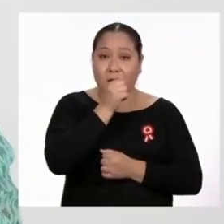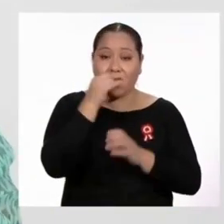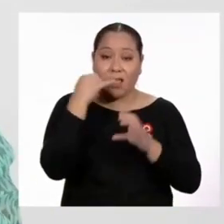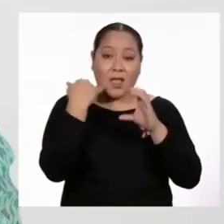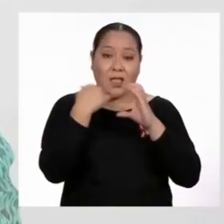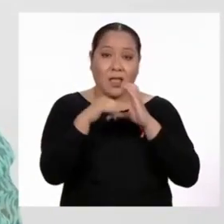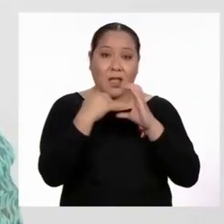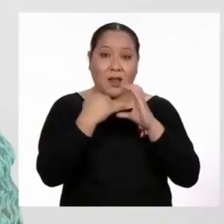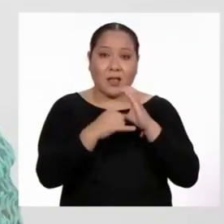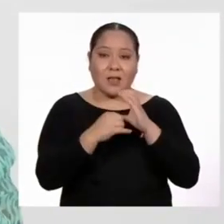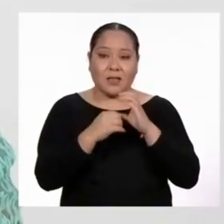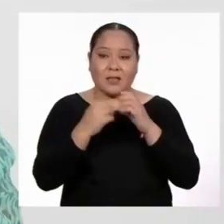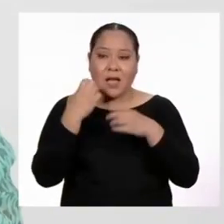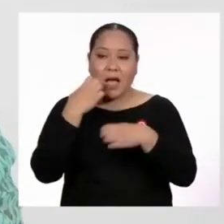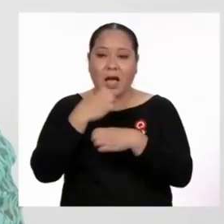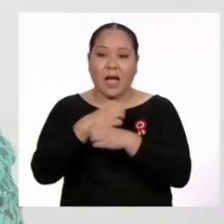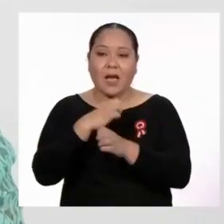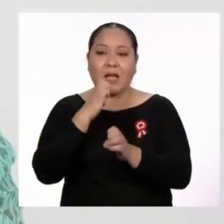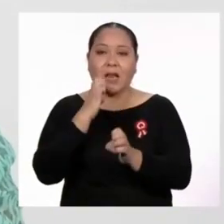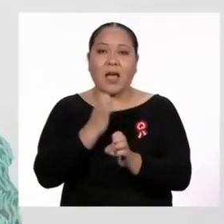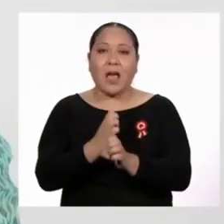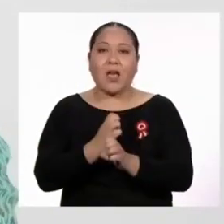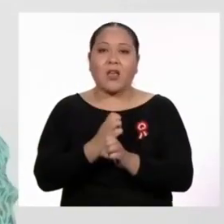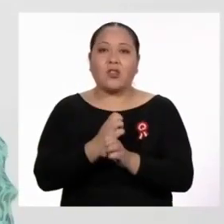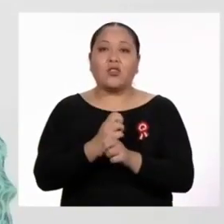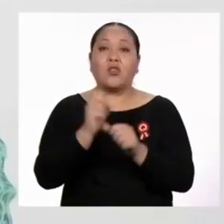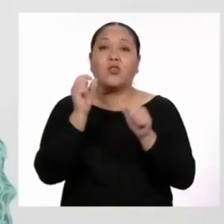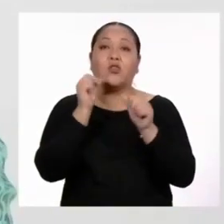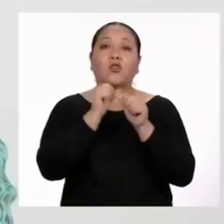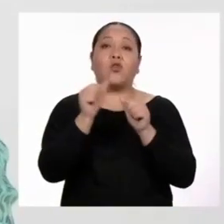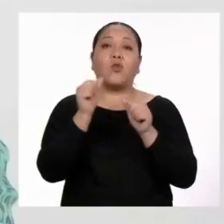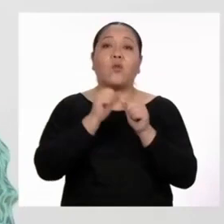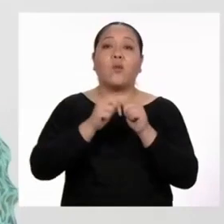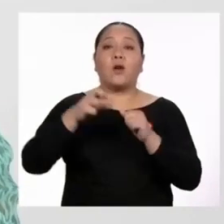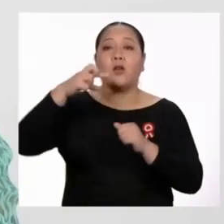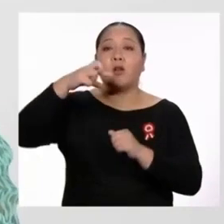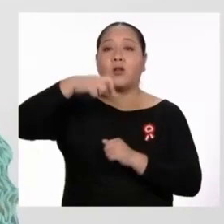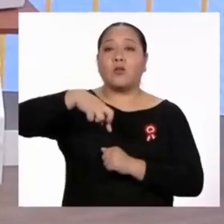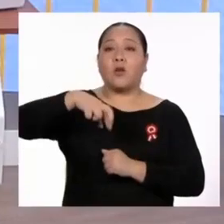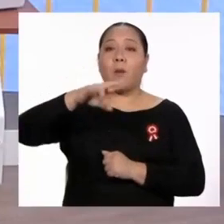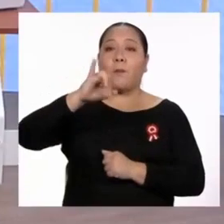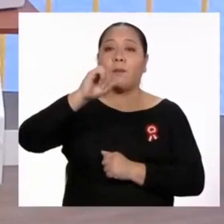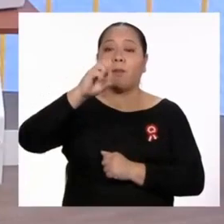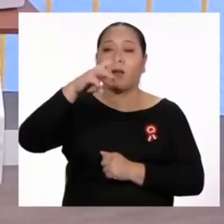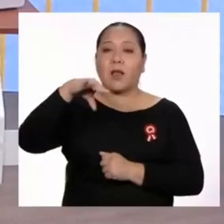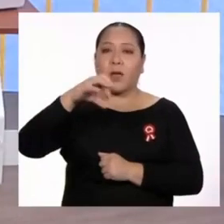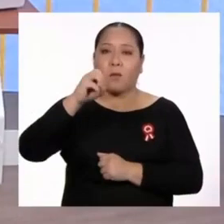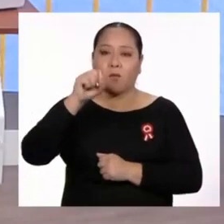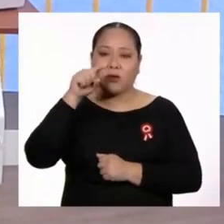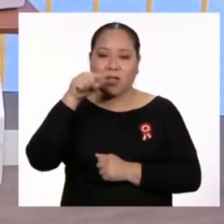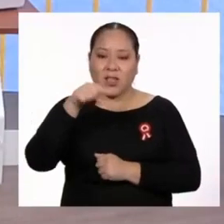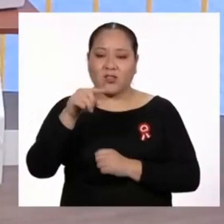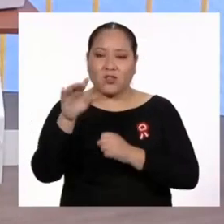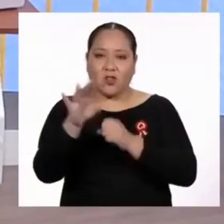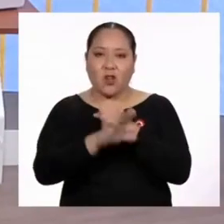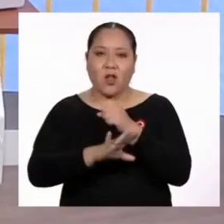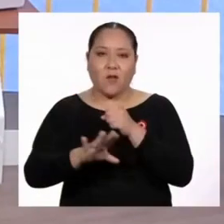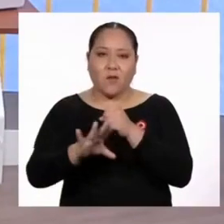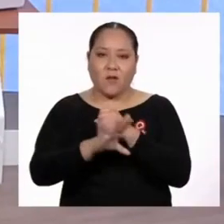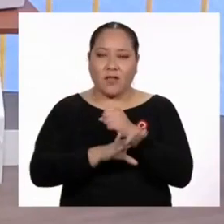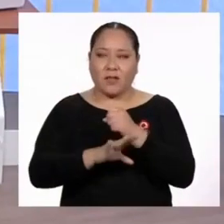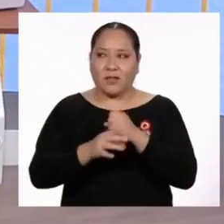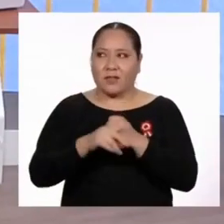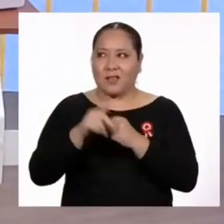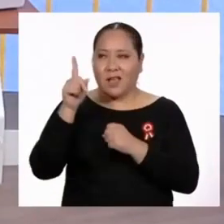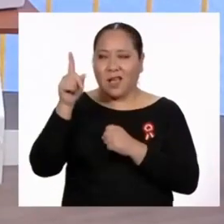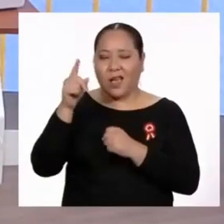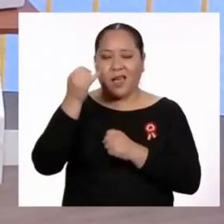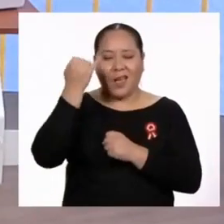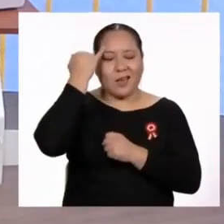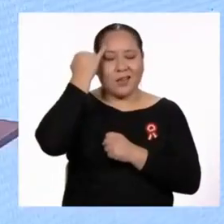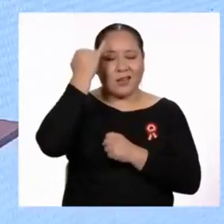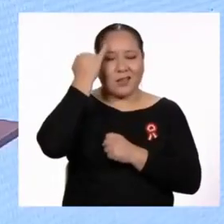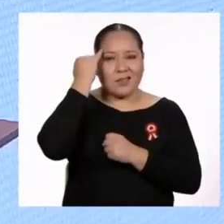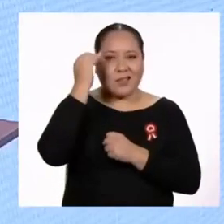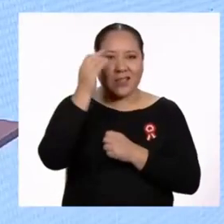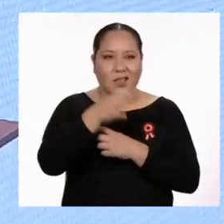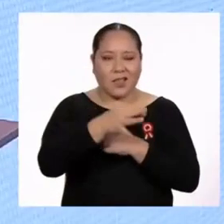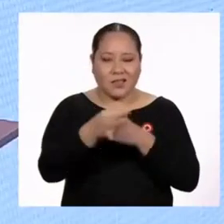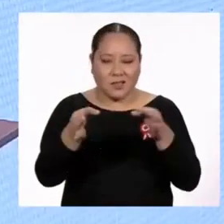que están creados en base a los números primos, porque ellos son la base. Siguiendo sus metáforas de ingeniero de